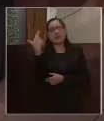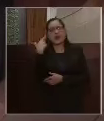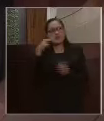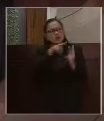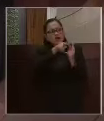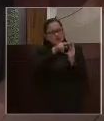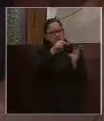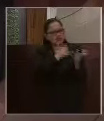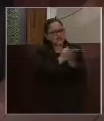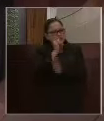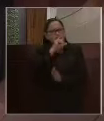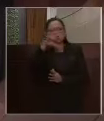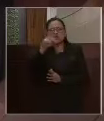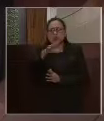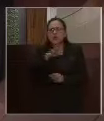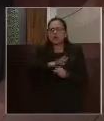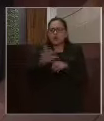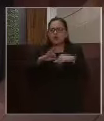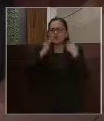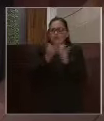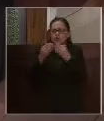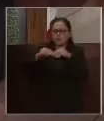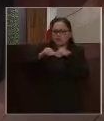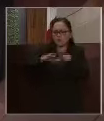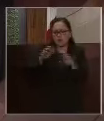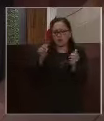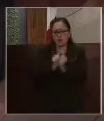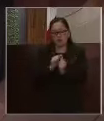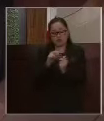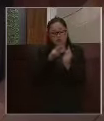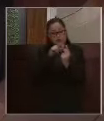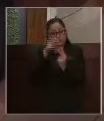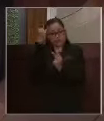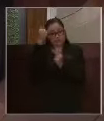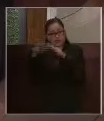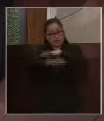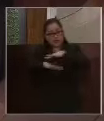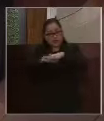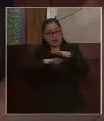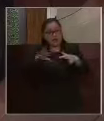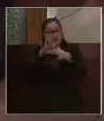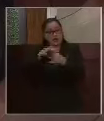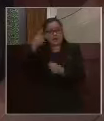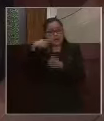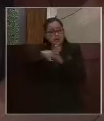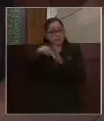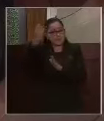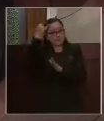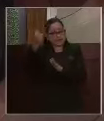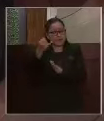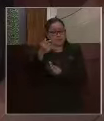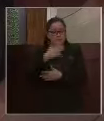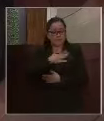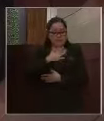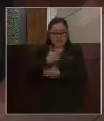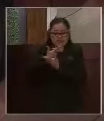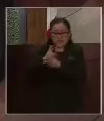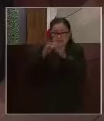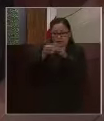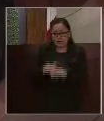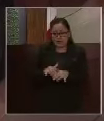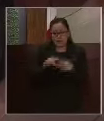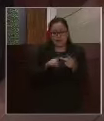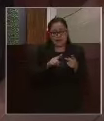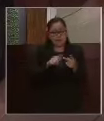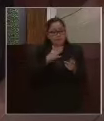compete decidir la manera en cómo difundir a partir de dos elementos fundamentales para el periodismo: la libertad editorial y la